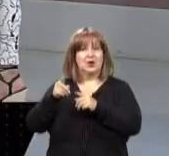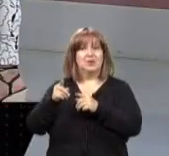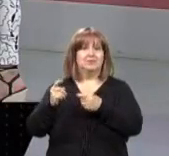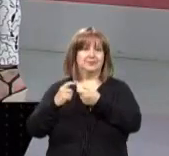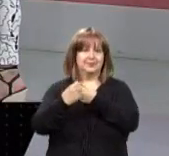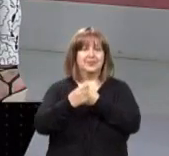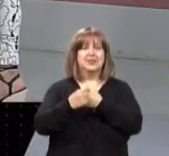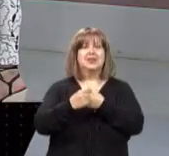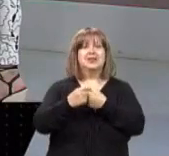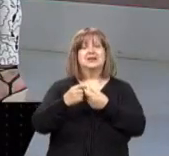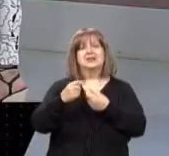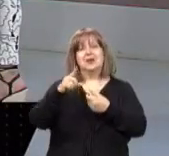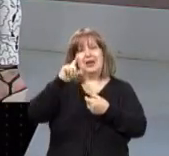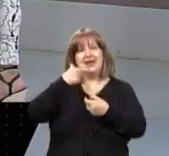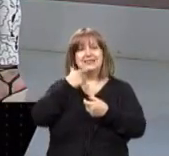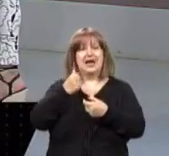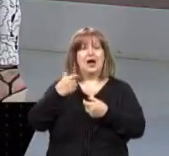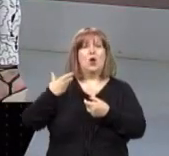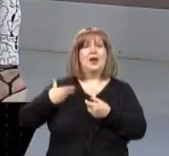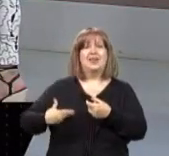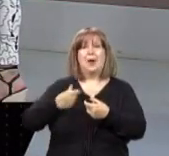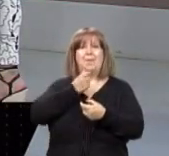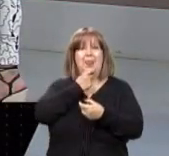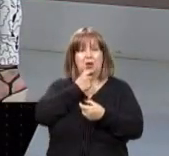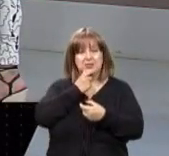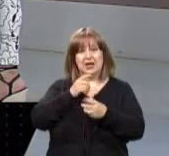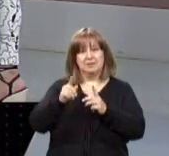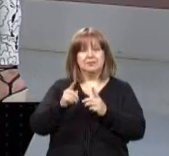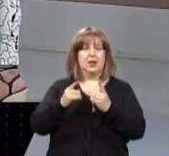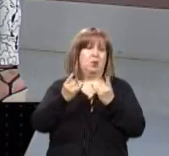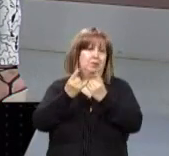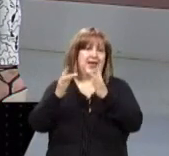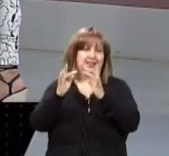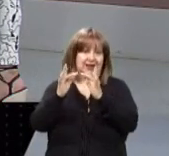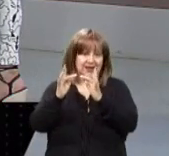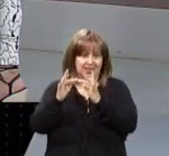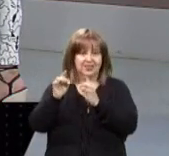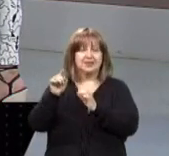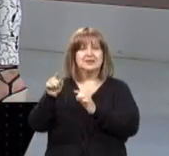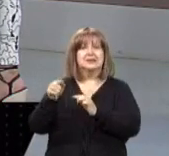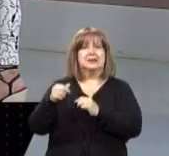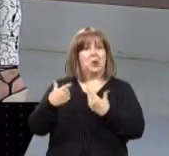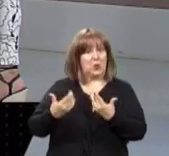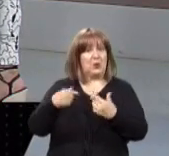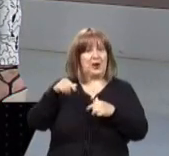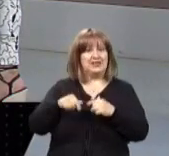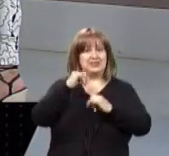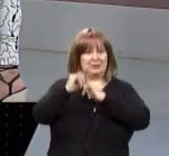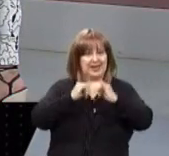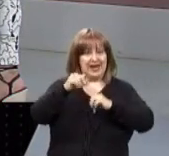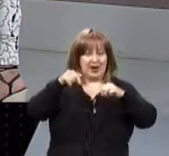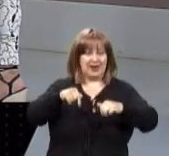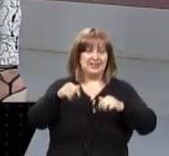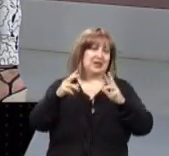ese medio. El blog se llama Lesa Humanidad Mendoza. Y hoy van a tener trabajo y tarea contando esto. Hay tres